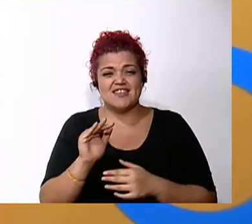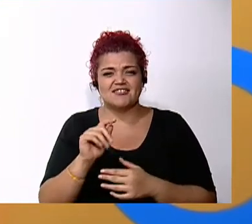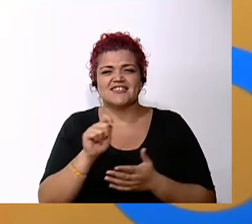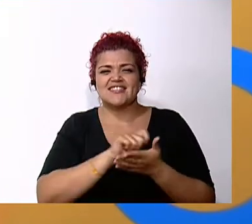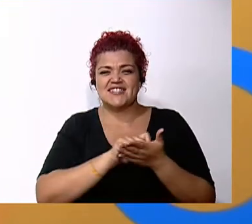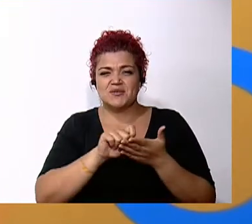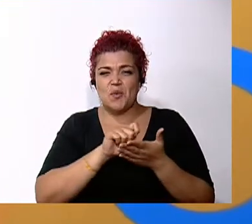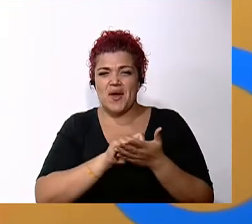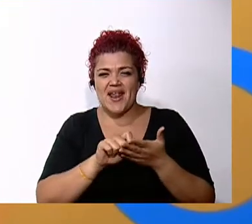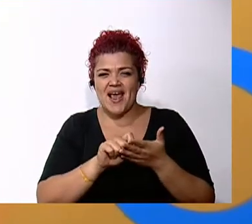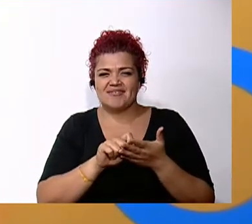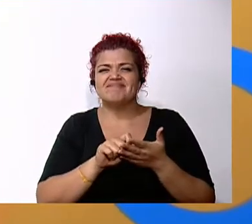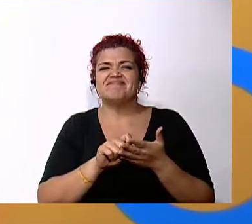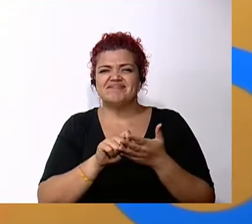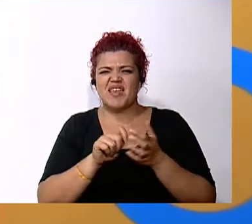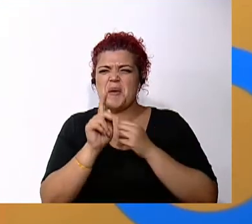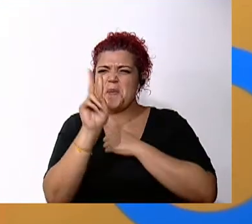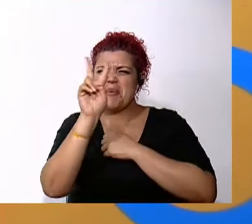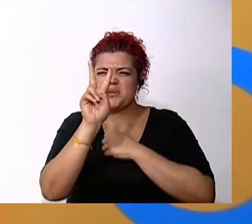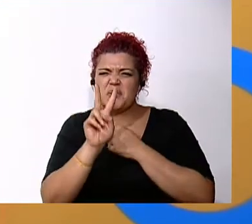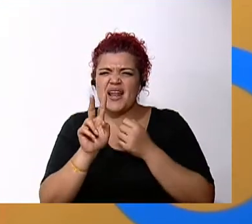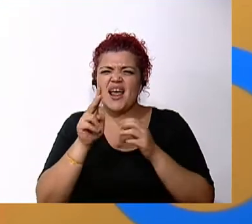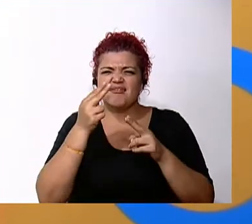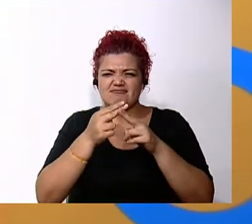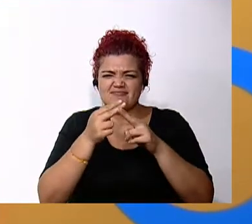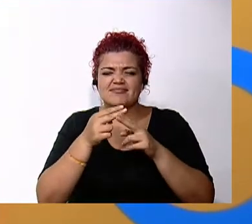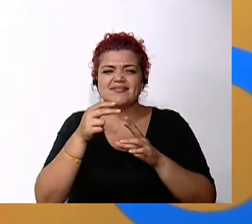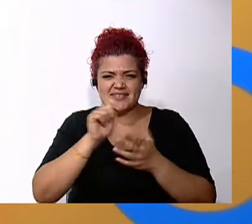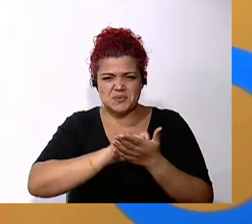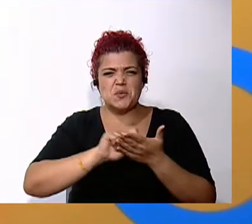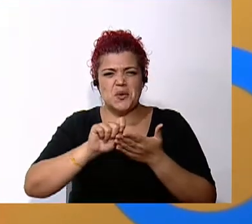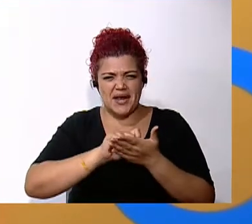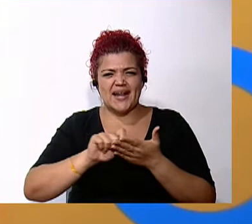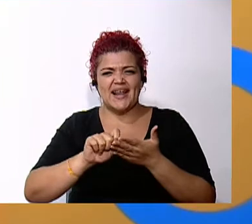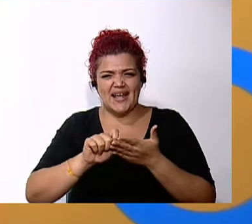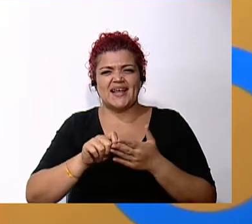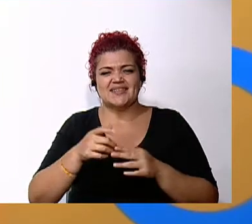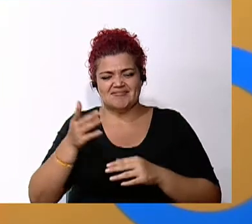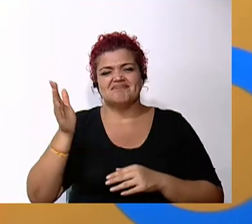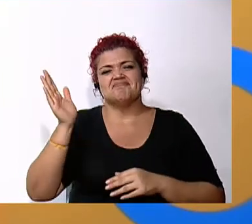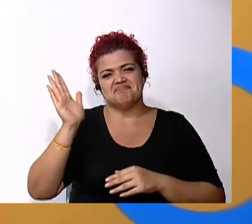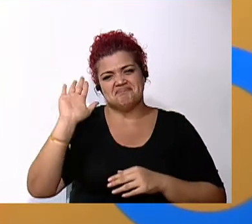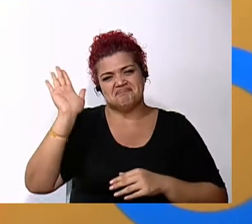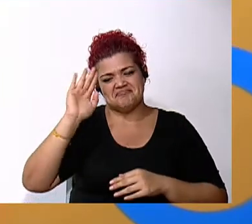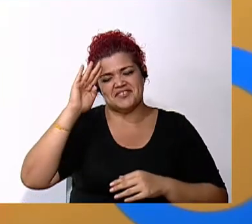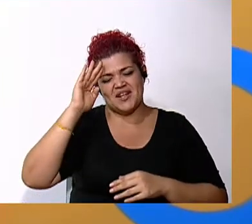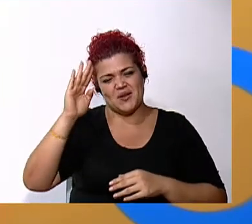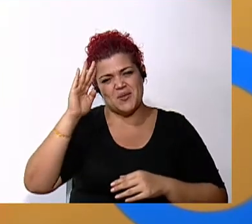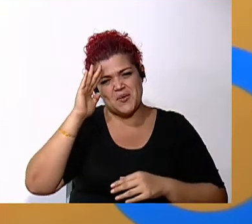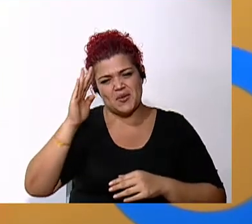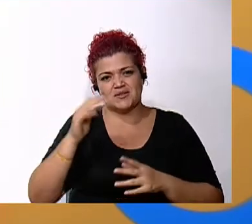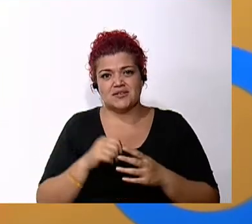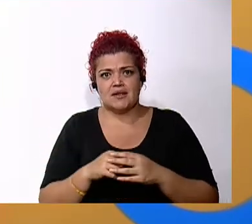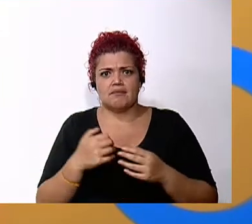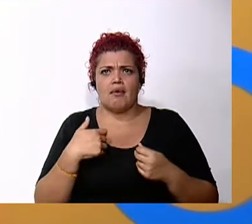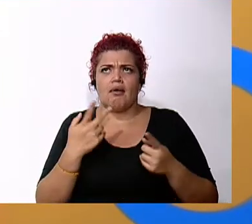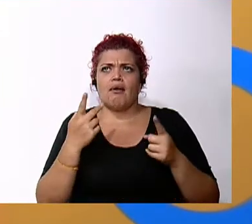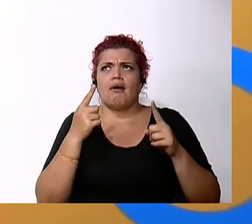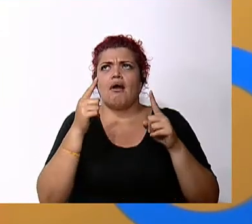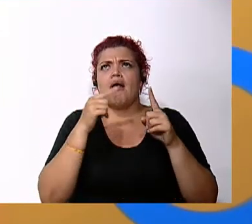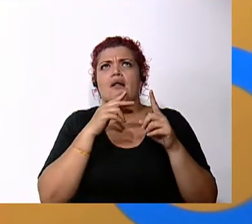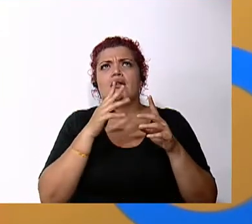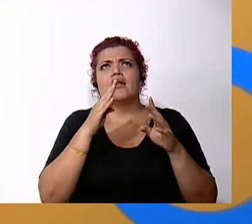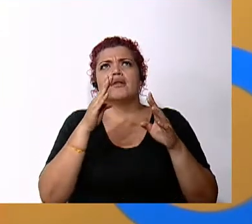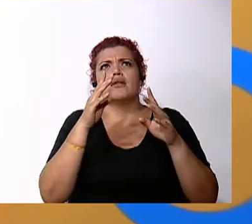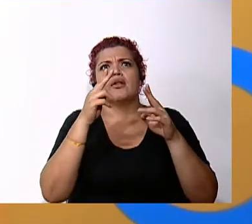República de Venezuela que sé que están ahí sentaditos viéndome. Alejandro, Hugo, Valentina, pero si digo nombres se me escapa